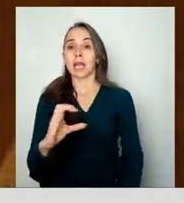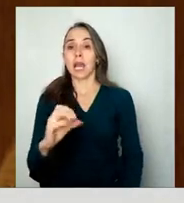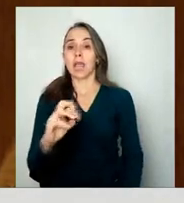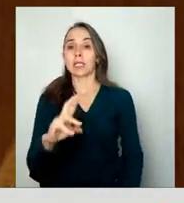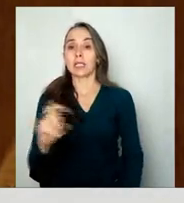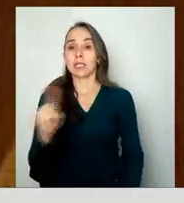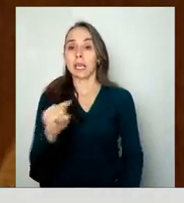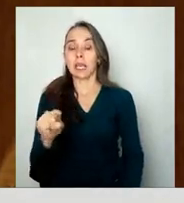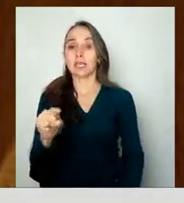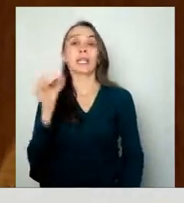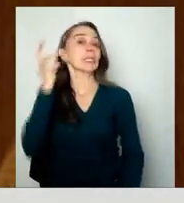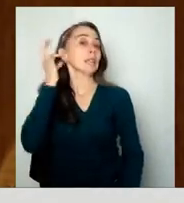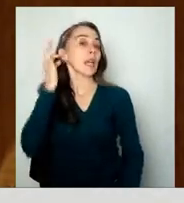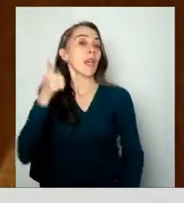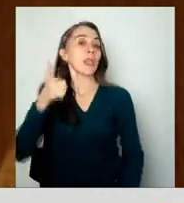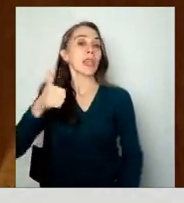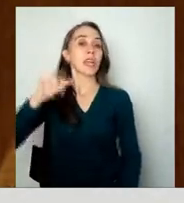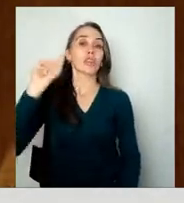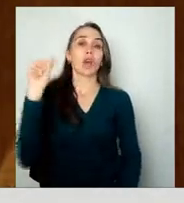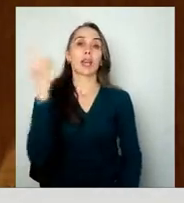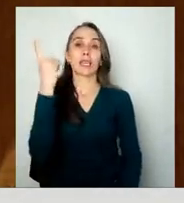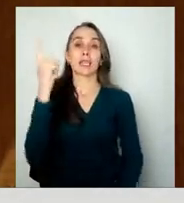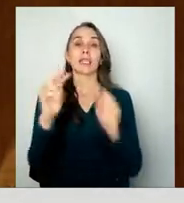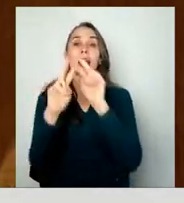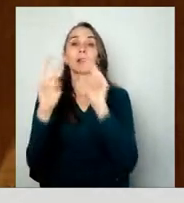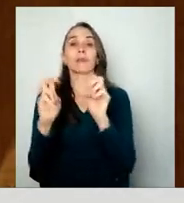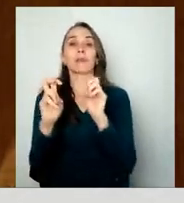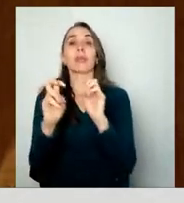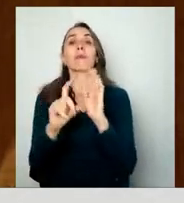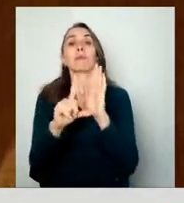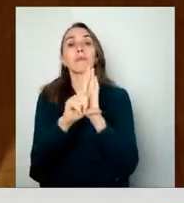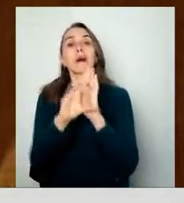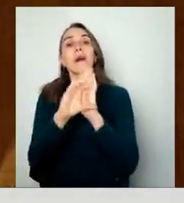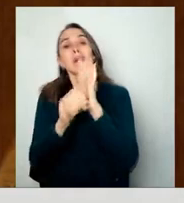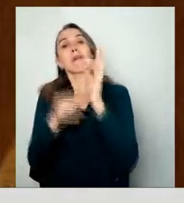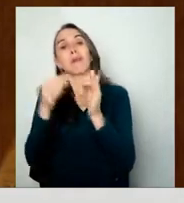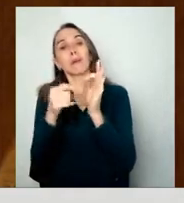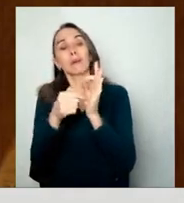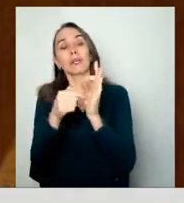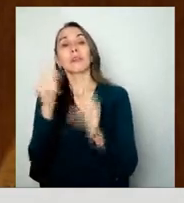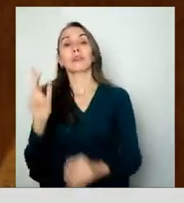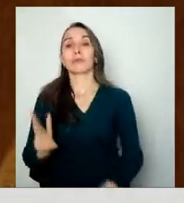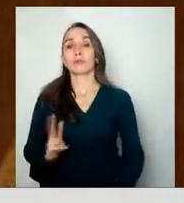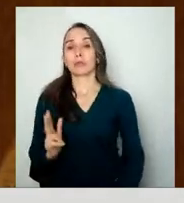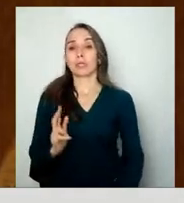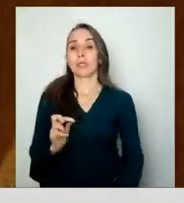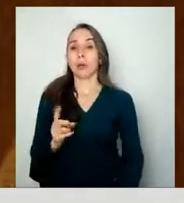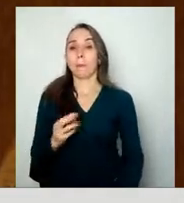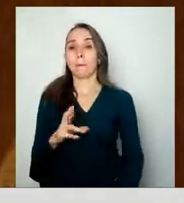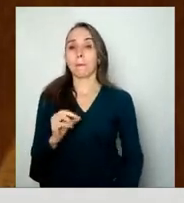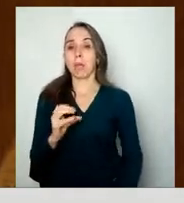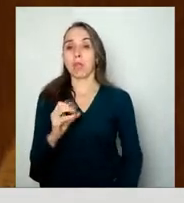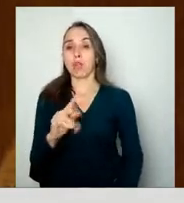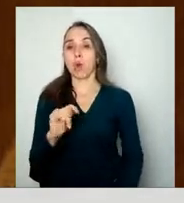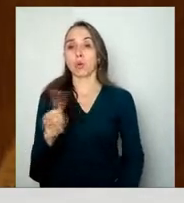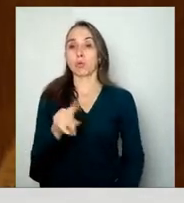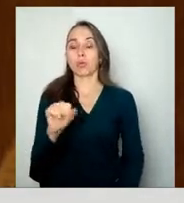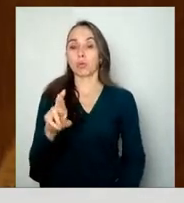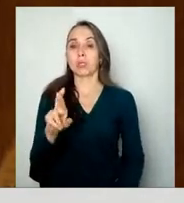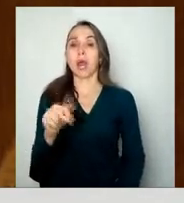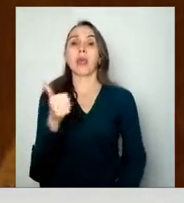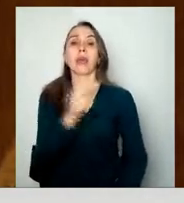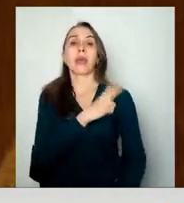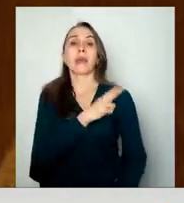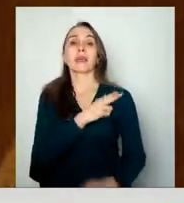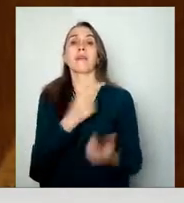directora general de asuntos jurídicos y al Señor Pedro ortusa Meza jefe del departamento